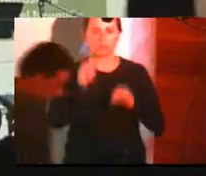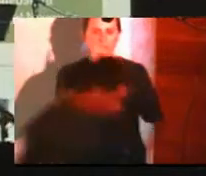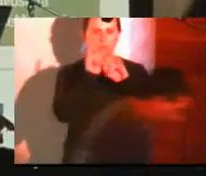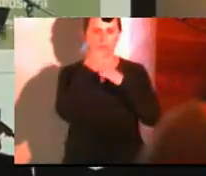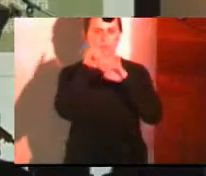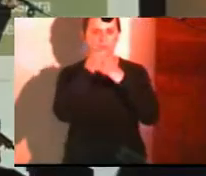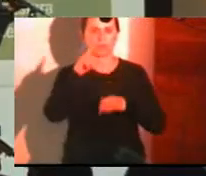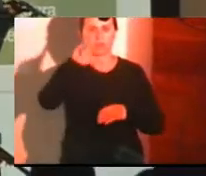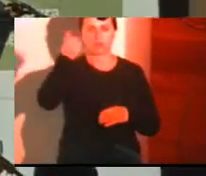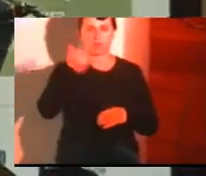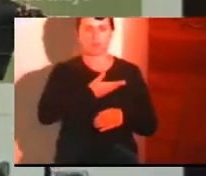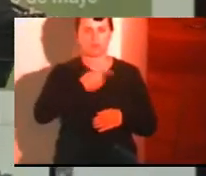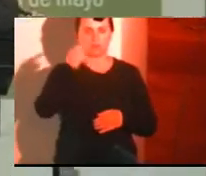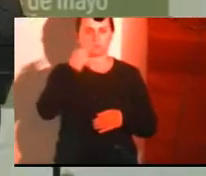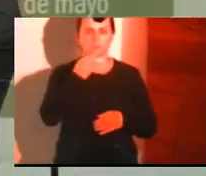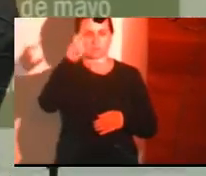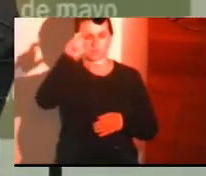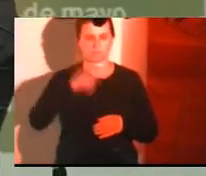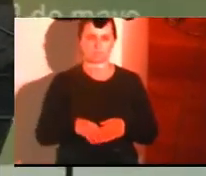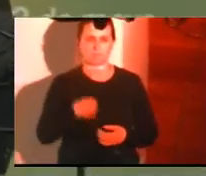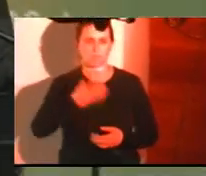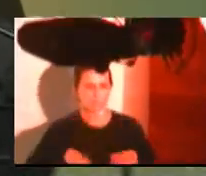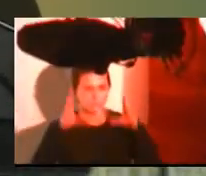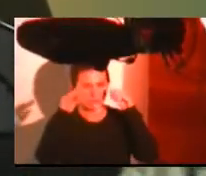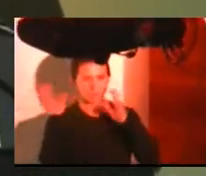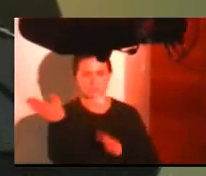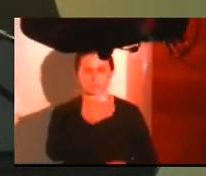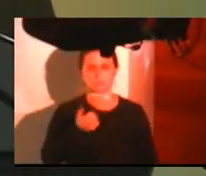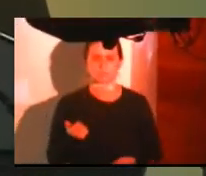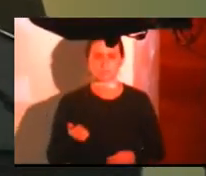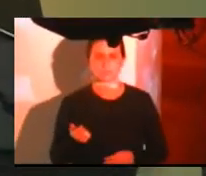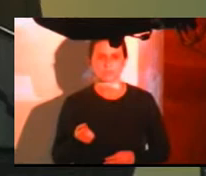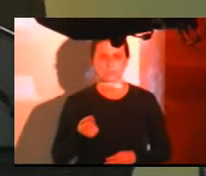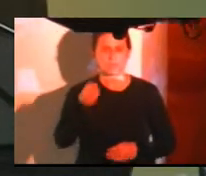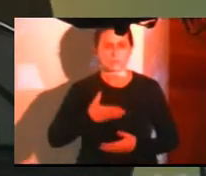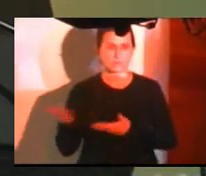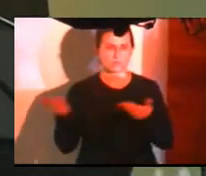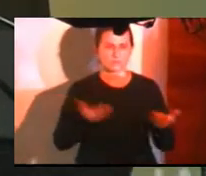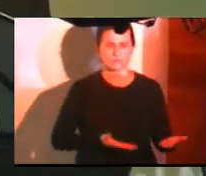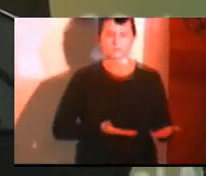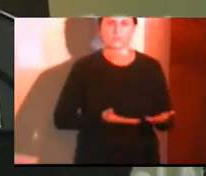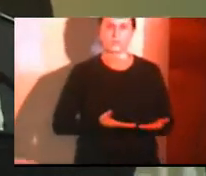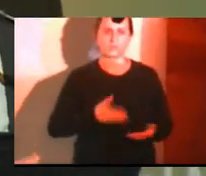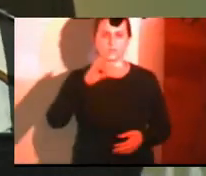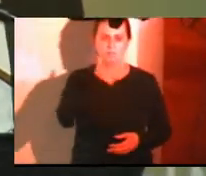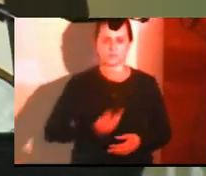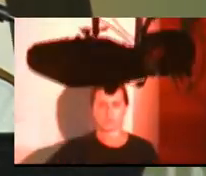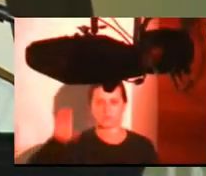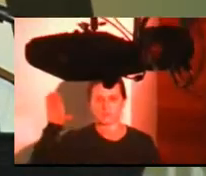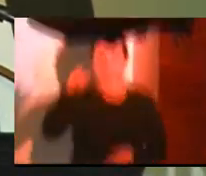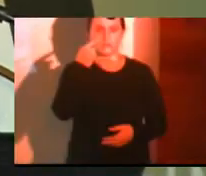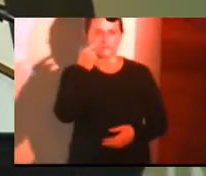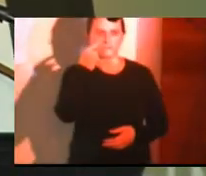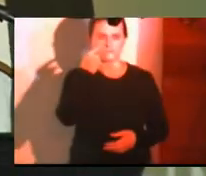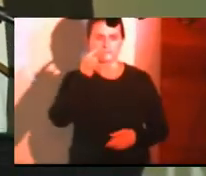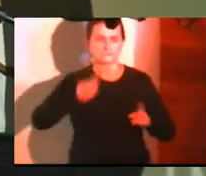Rodolfo Esteban Lafitte. Buenas noches a todos. Bienvenido, señor Gobernador, señor Intendente,